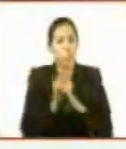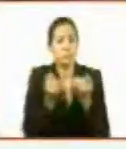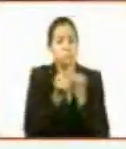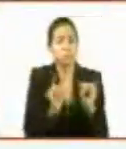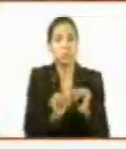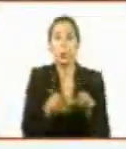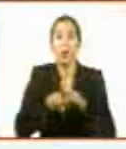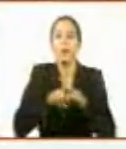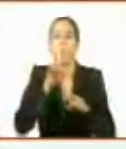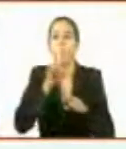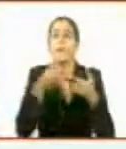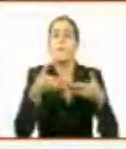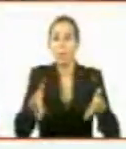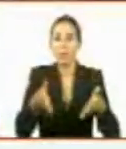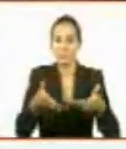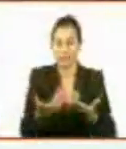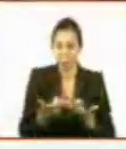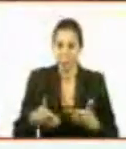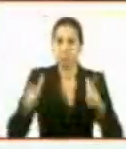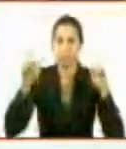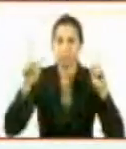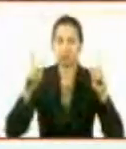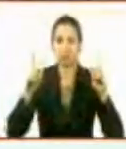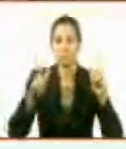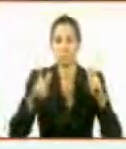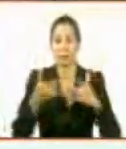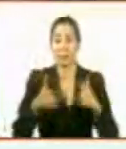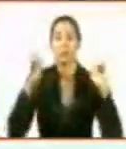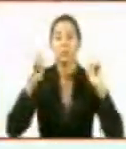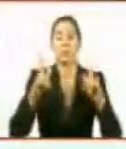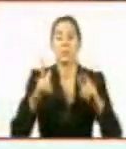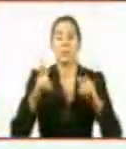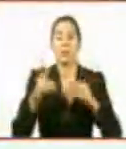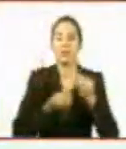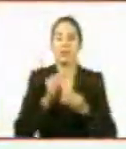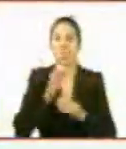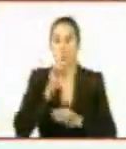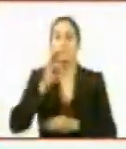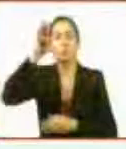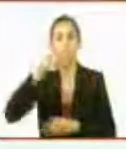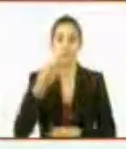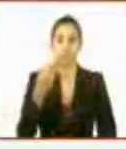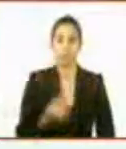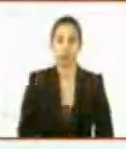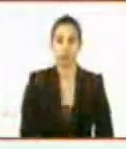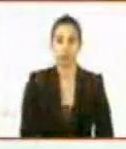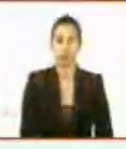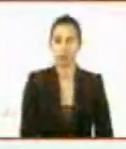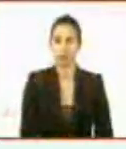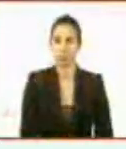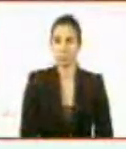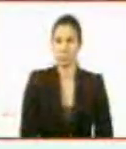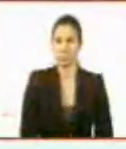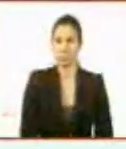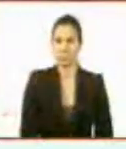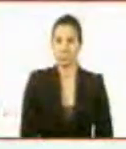abierta nos ha permitido y nos seguirá permitiendo labrar el camino a la Venezuela futura. Presidente, el camino de Sudamérica. Según su consideración, ¿qué